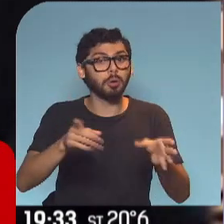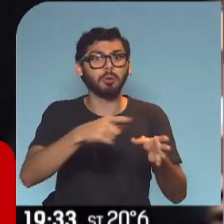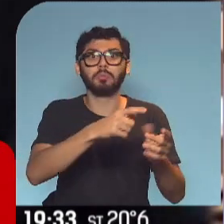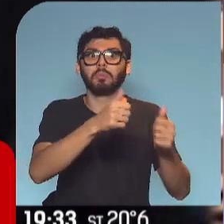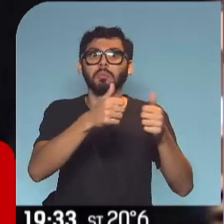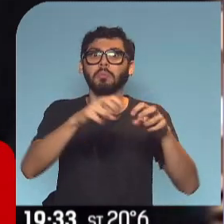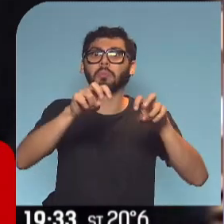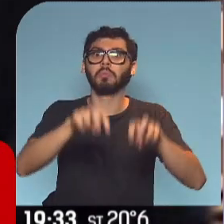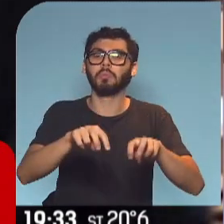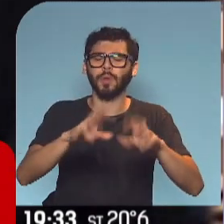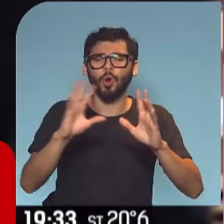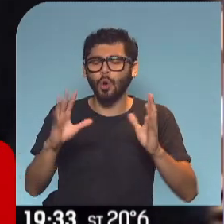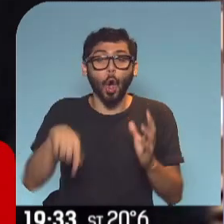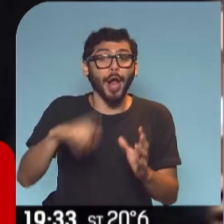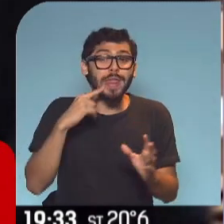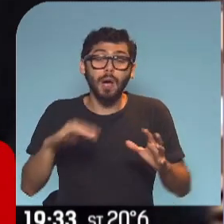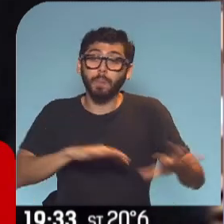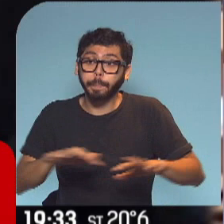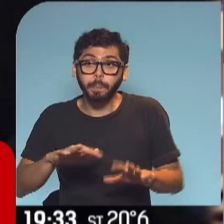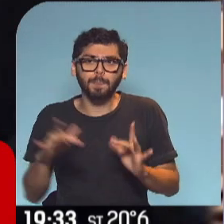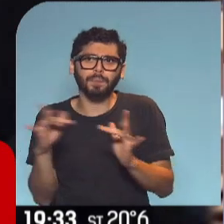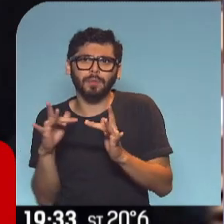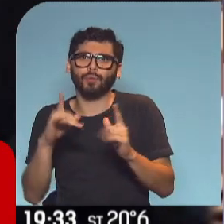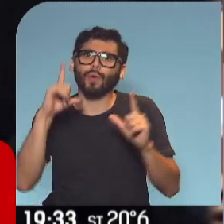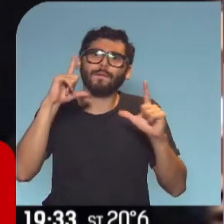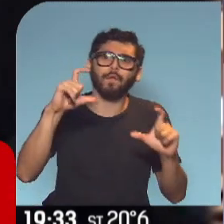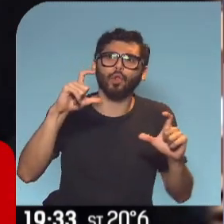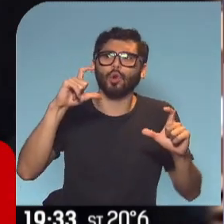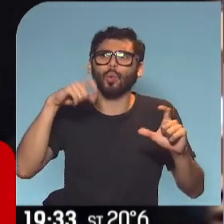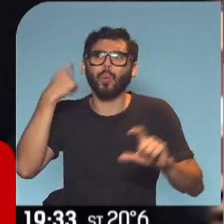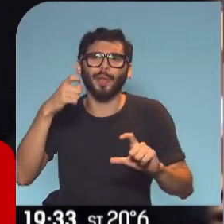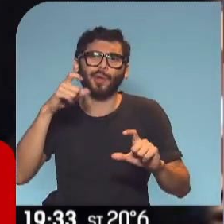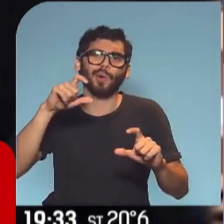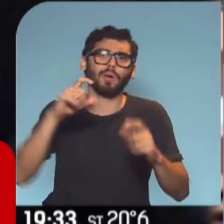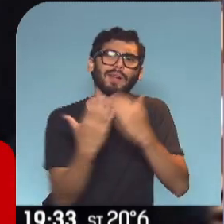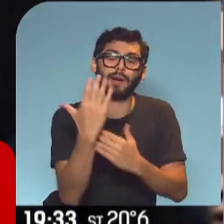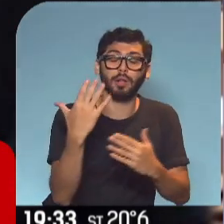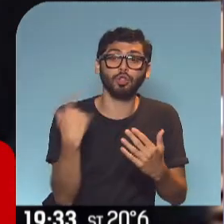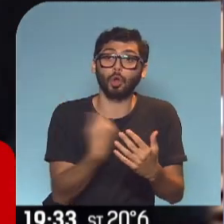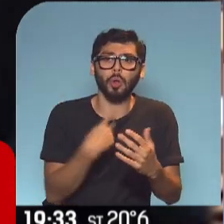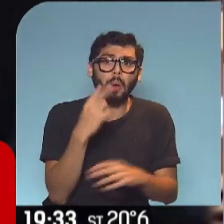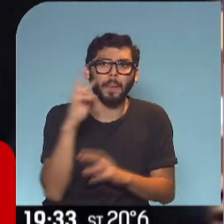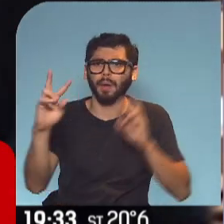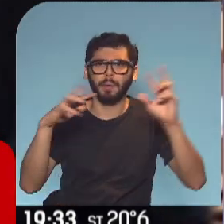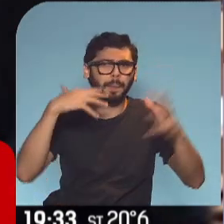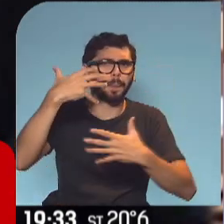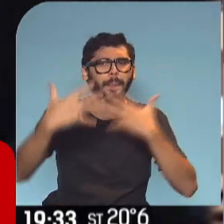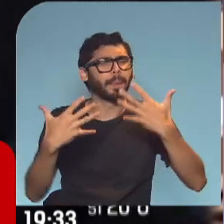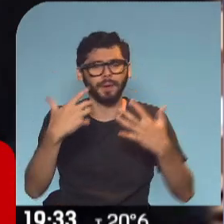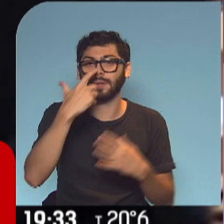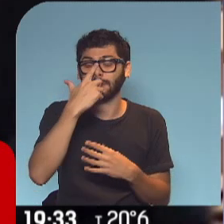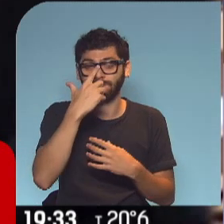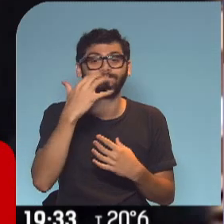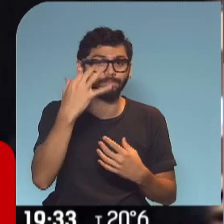jornada plagada de redes sociales, de fotos, de videos, para que todos nosotros nos hagamos una panzada. No, más allá que las niegan,